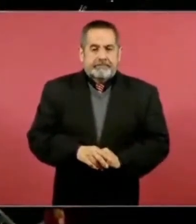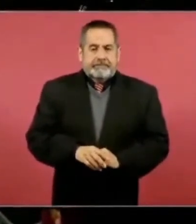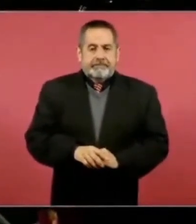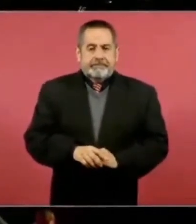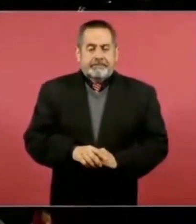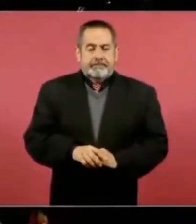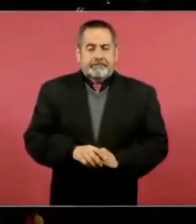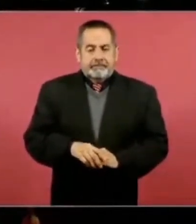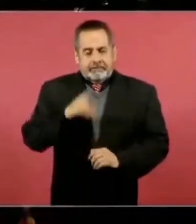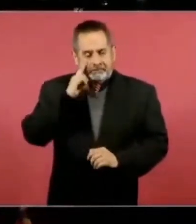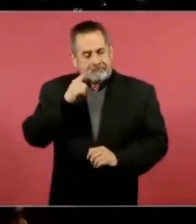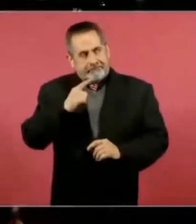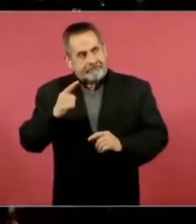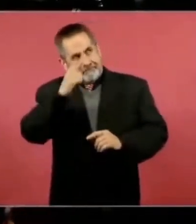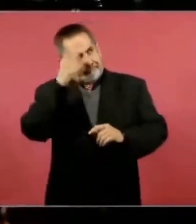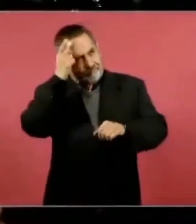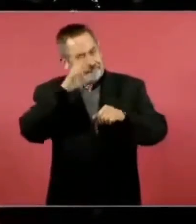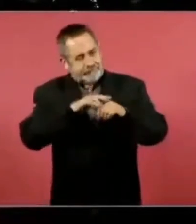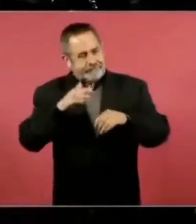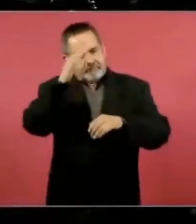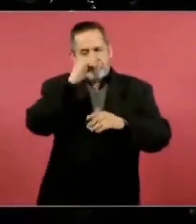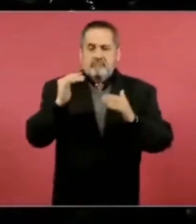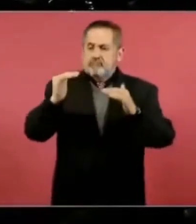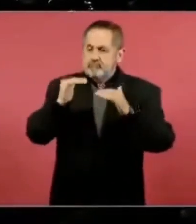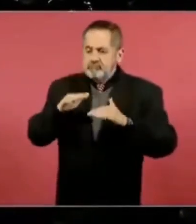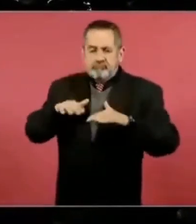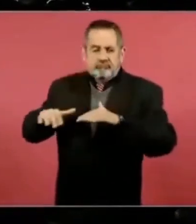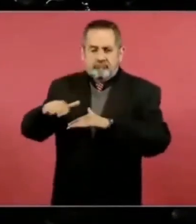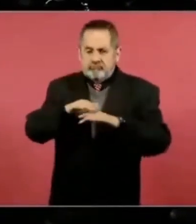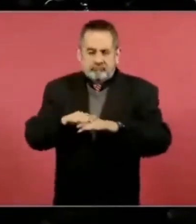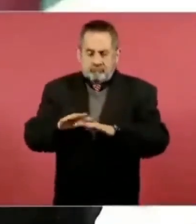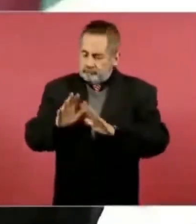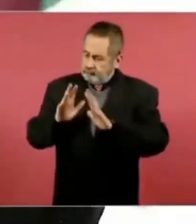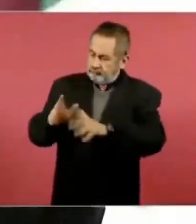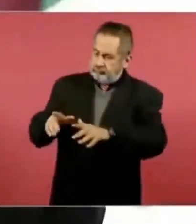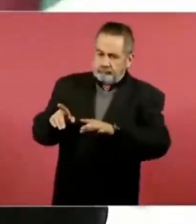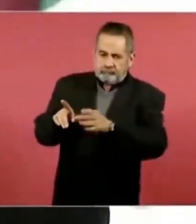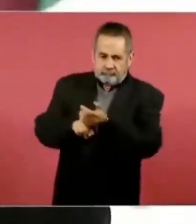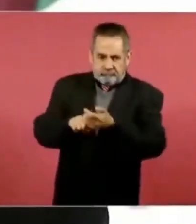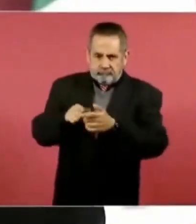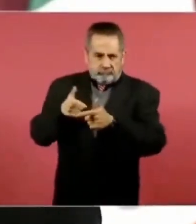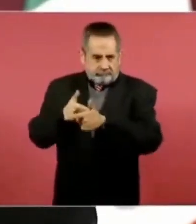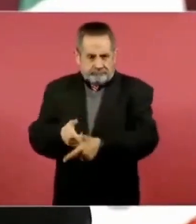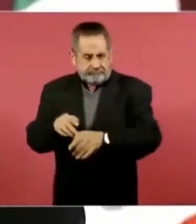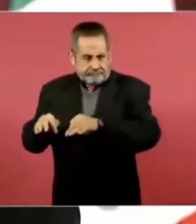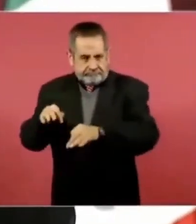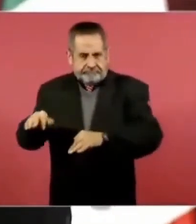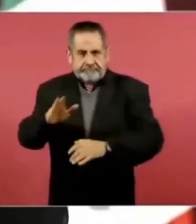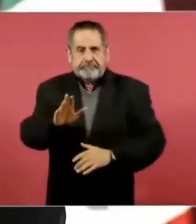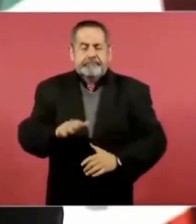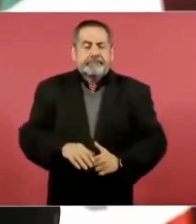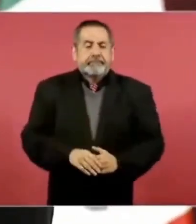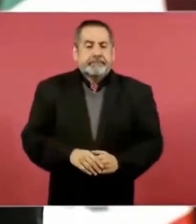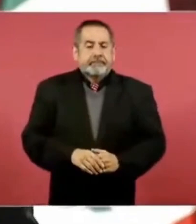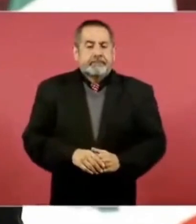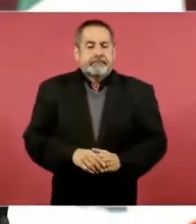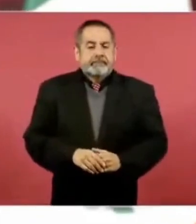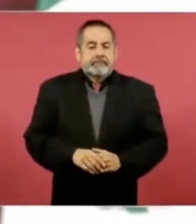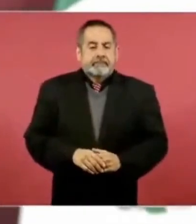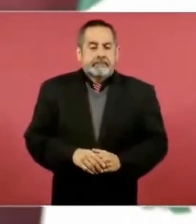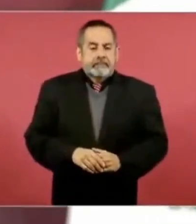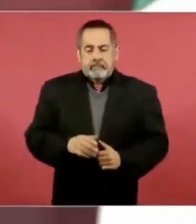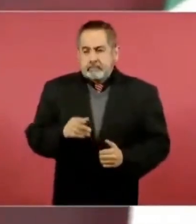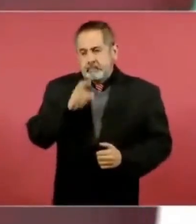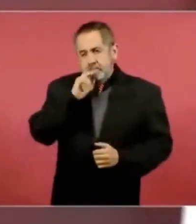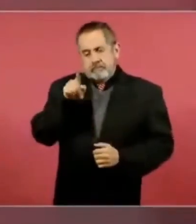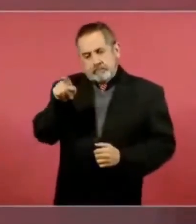Me refiero a los de arriba. Los de abajo no se toca a ninguno. Digo, ofrécele algo,